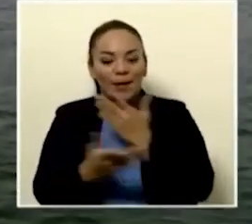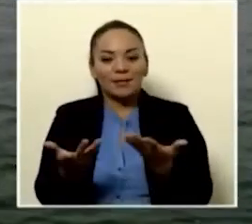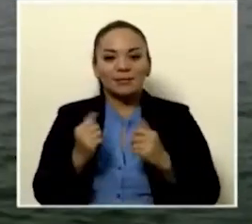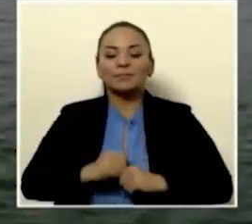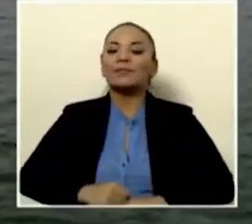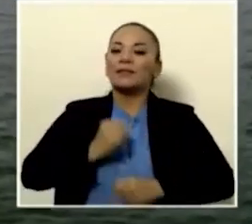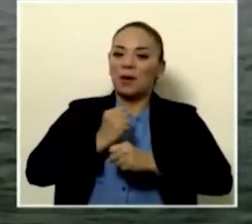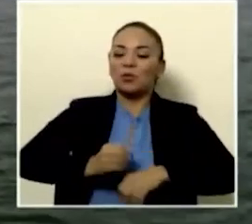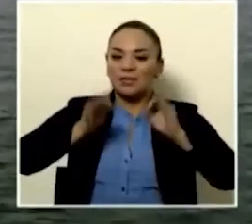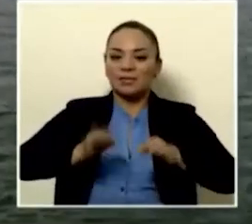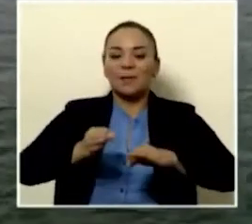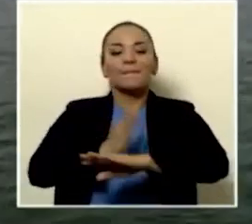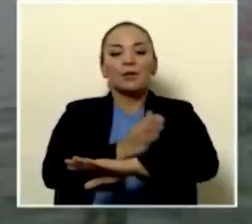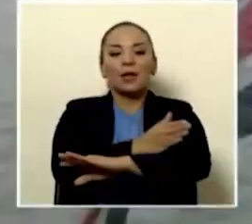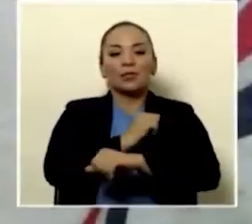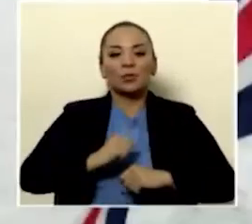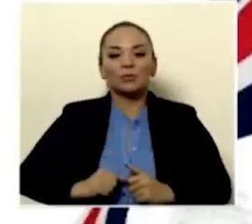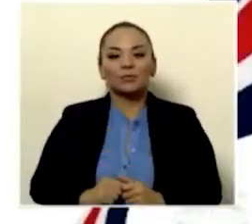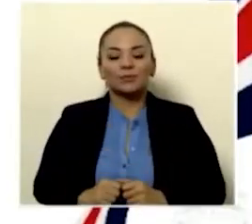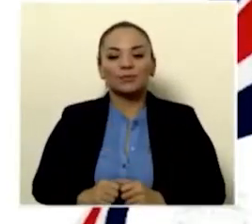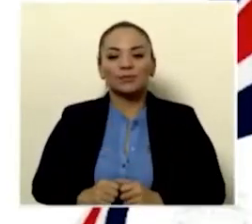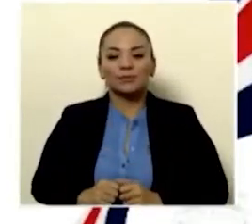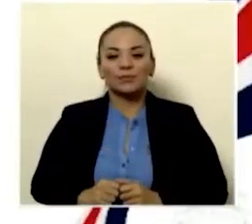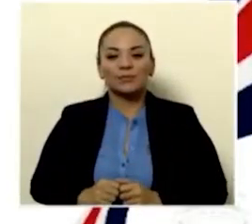trabajando, decidiendo, mejorando.